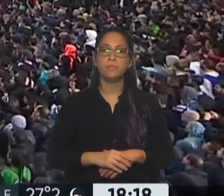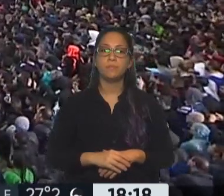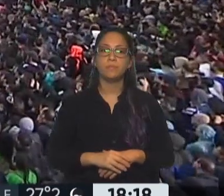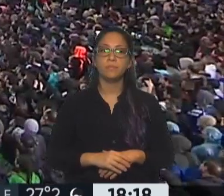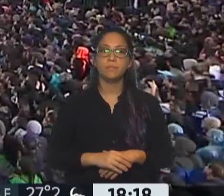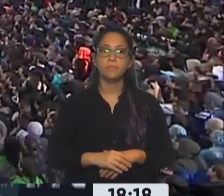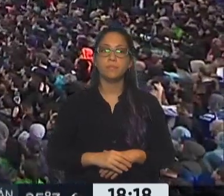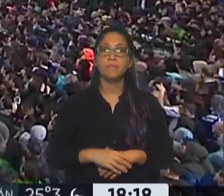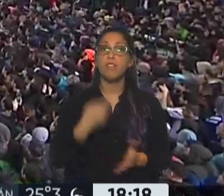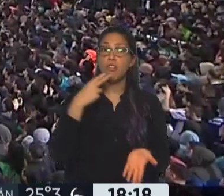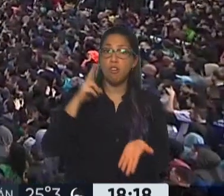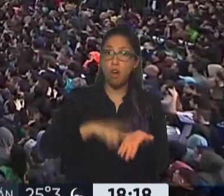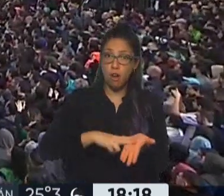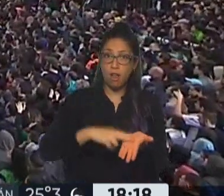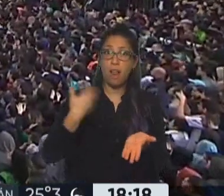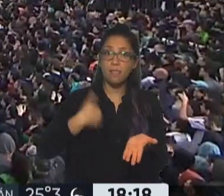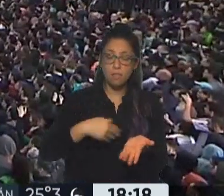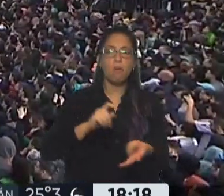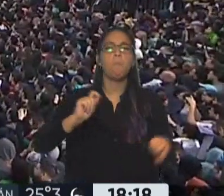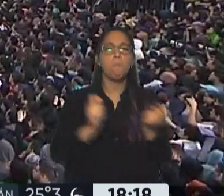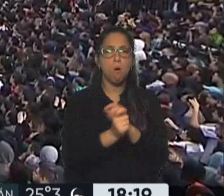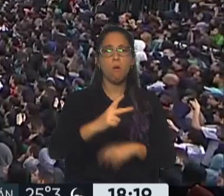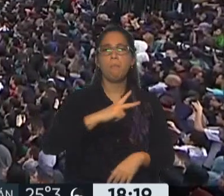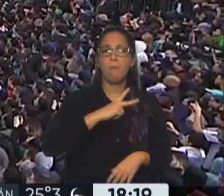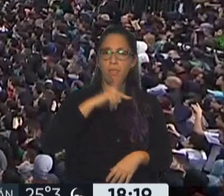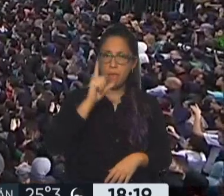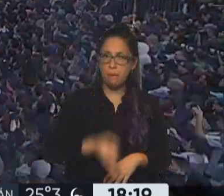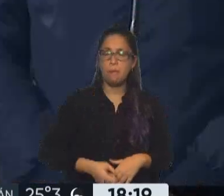estaba el Correo, que también había sido privatizado.